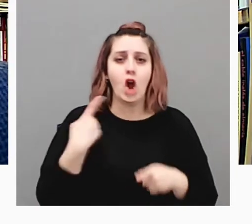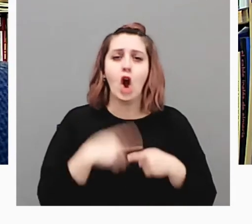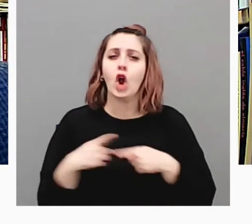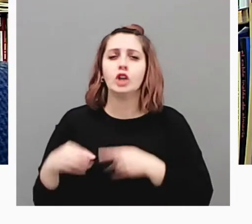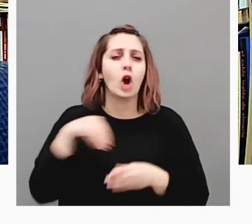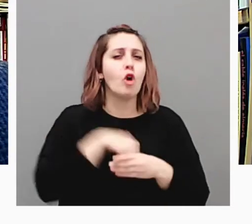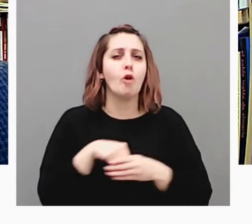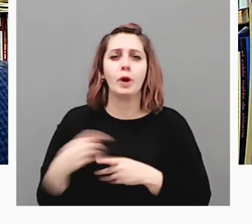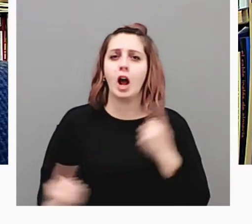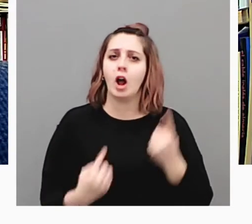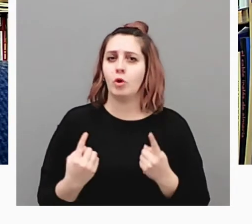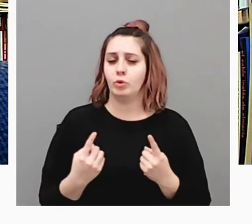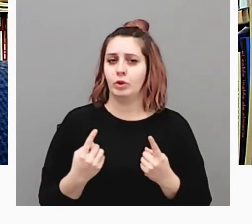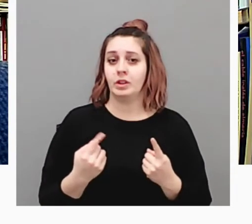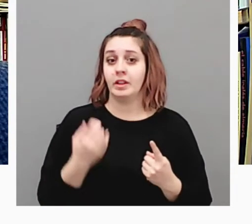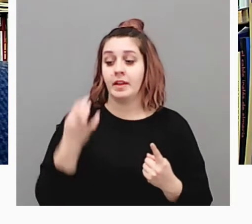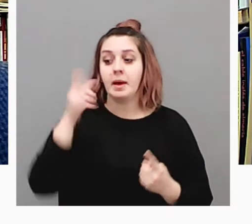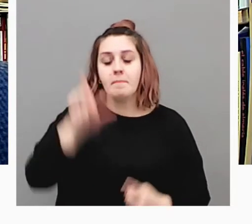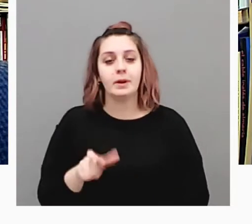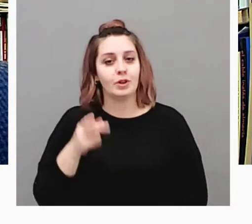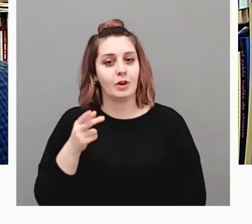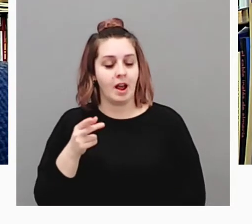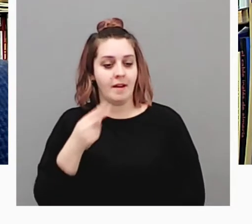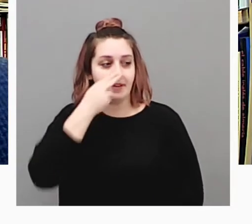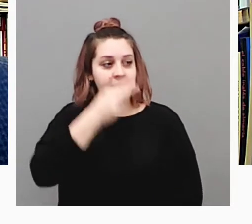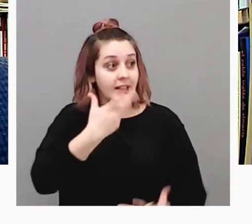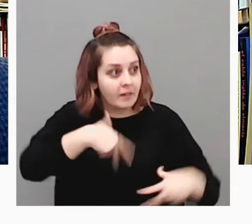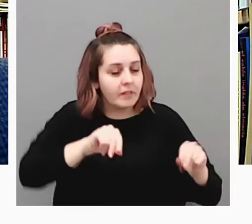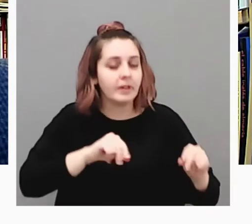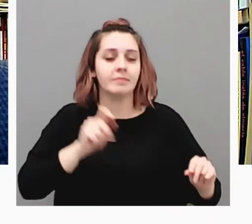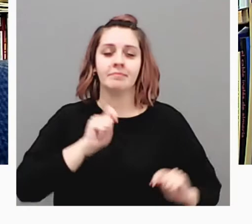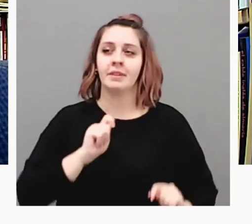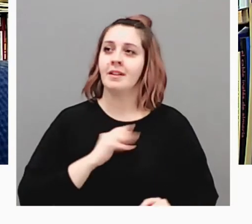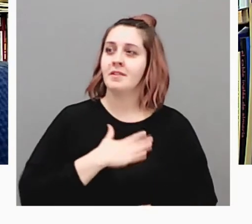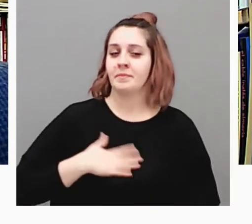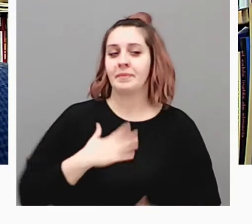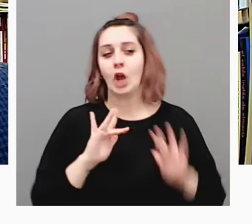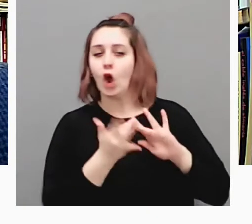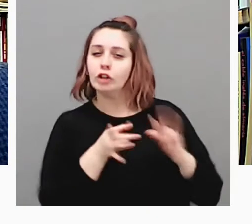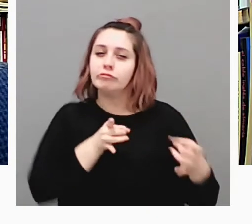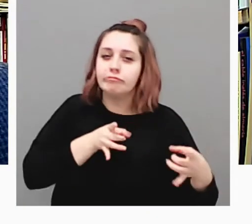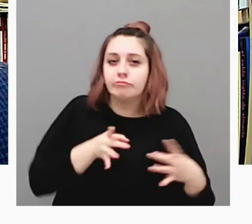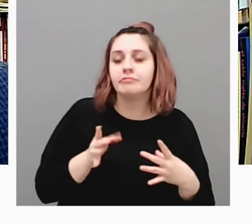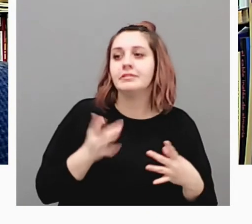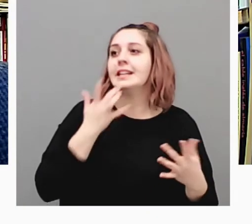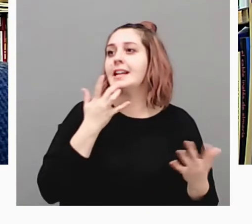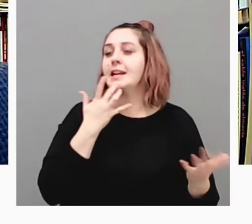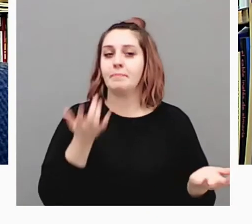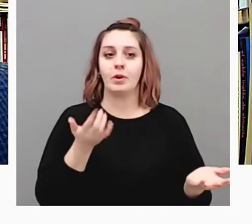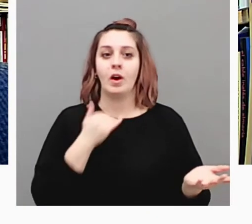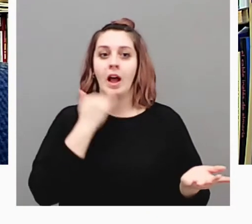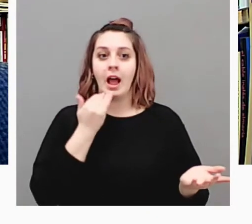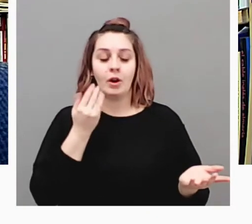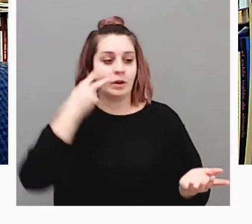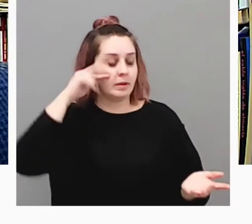inciden en que el visitante se vaya satisfecho. Por ejemplo, la interactuación, el que sea algo